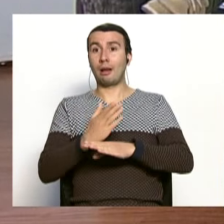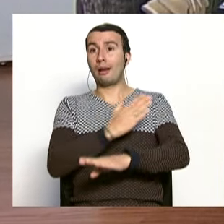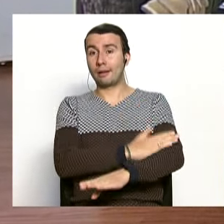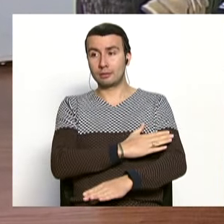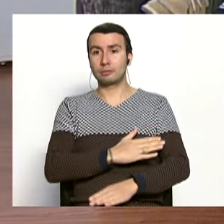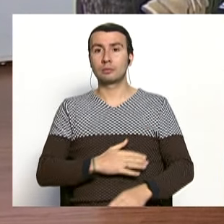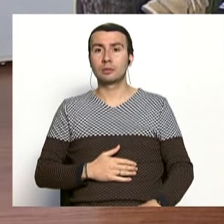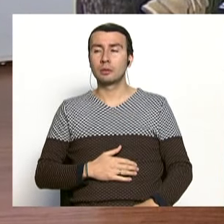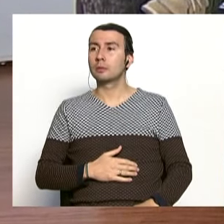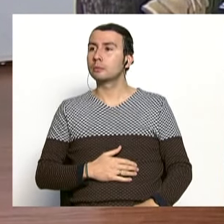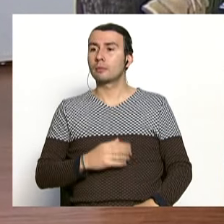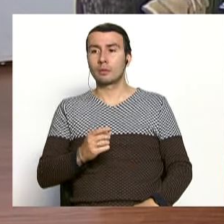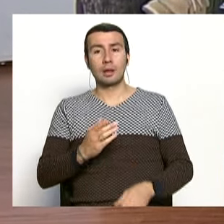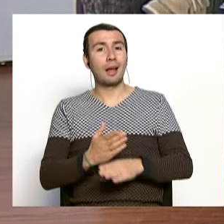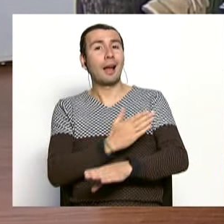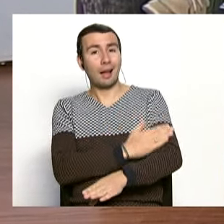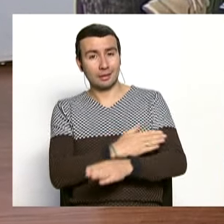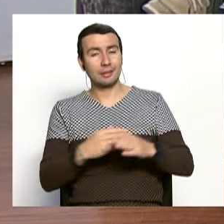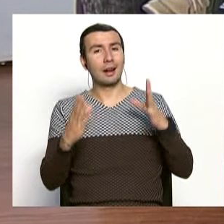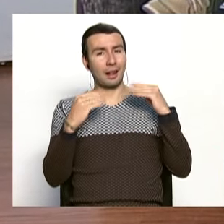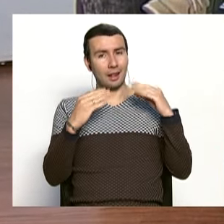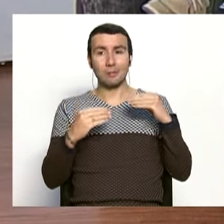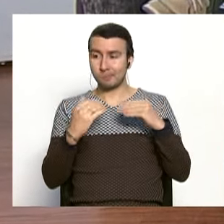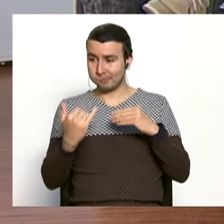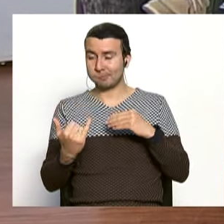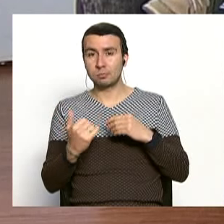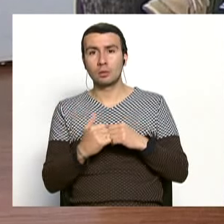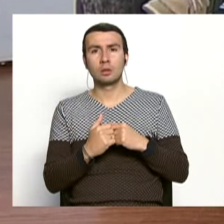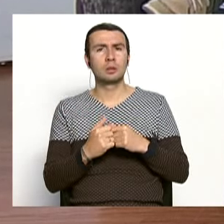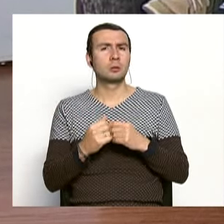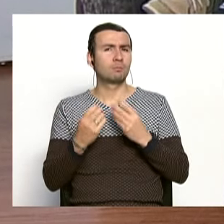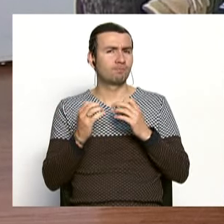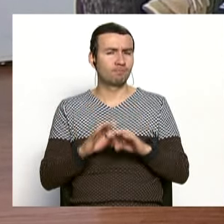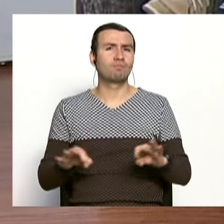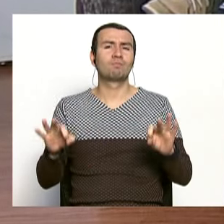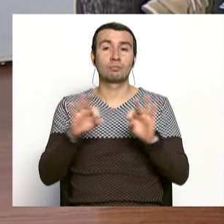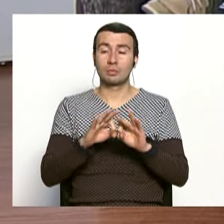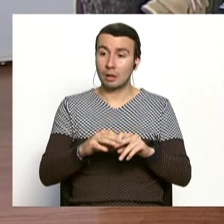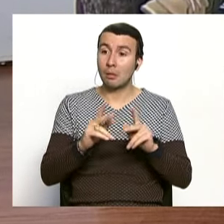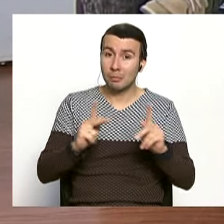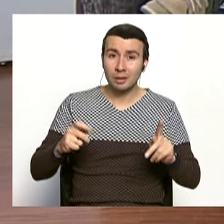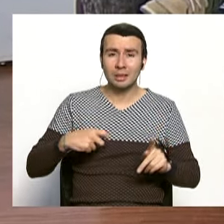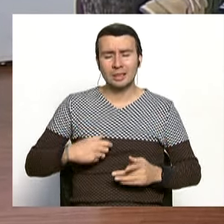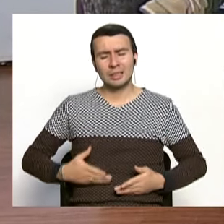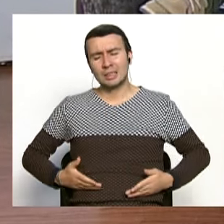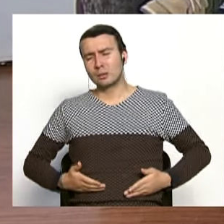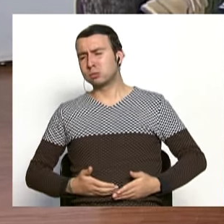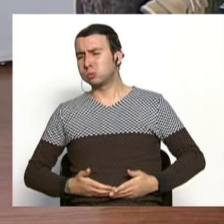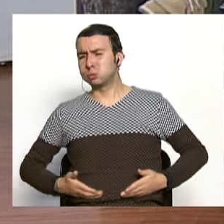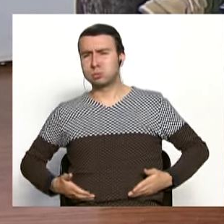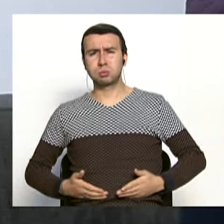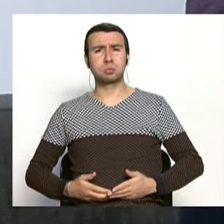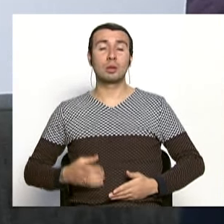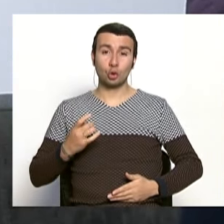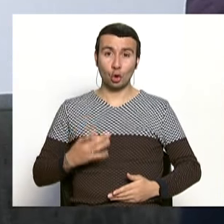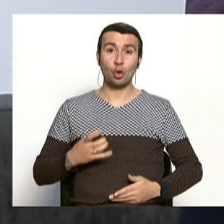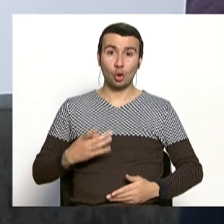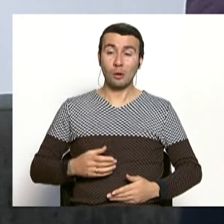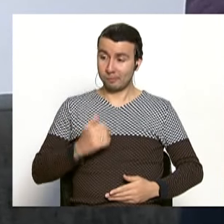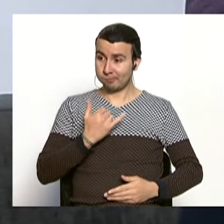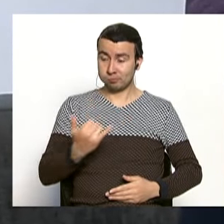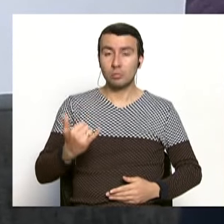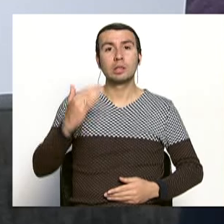ahora eh efectivamente estra micrófono y es es muy importante que las pacientes que tienen dolor pélvico crónico eh sepan